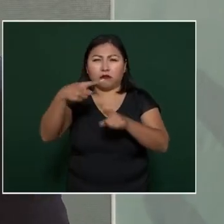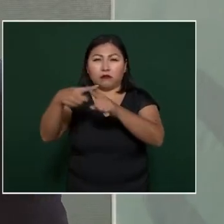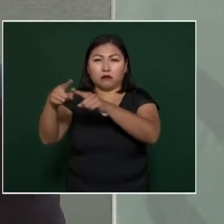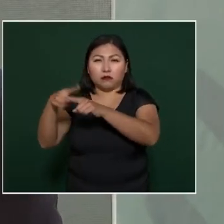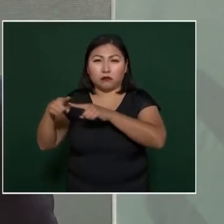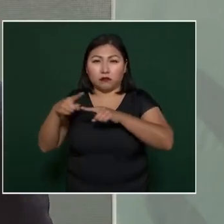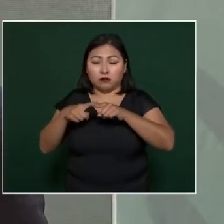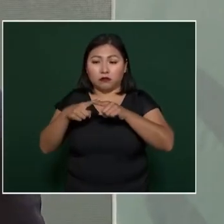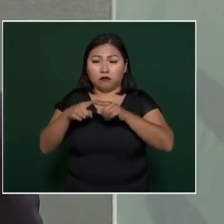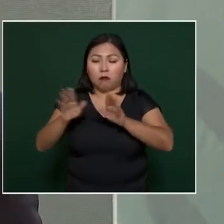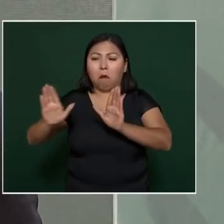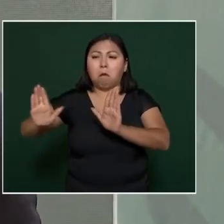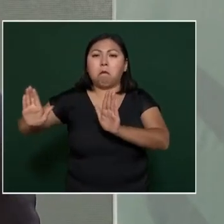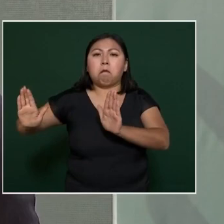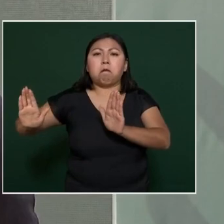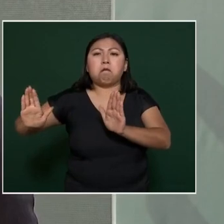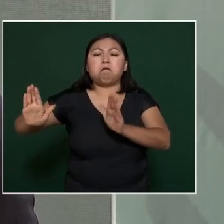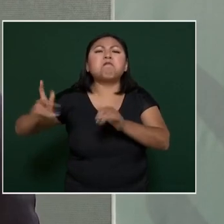al